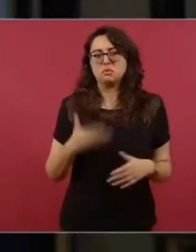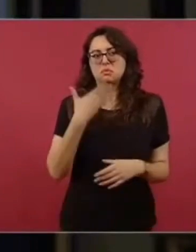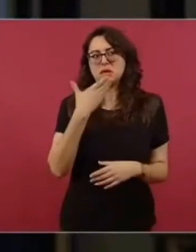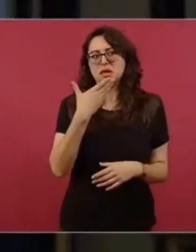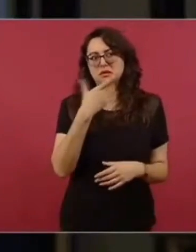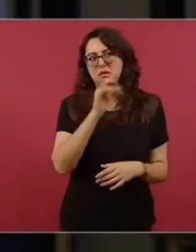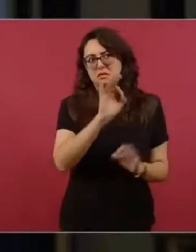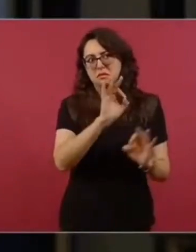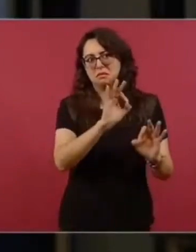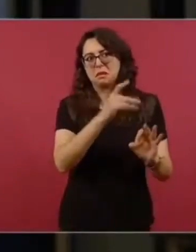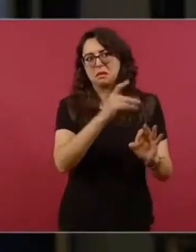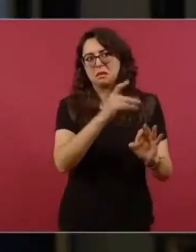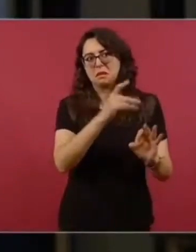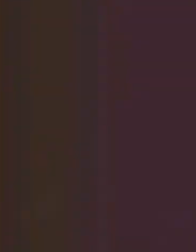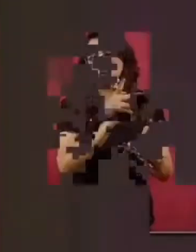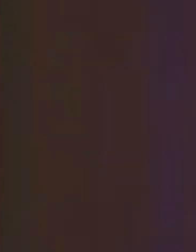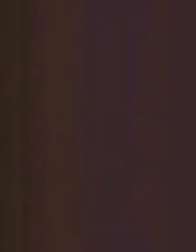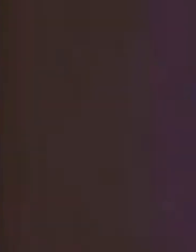favorece a los